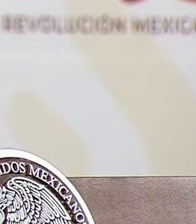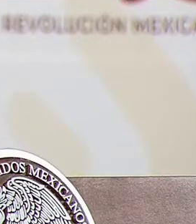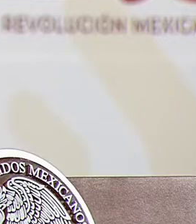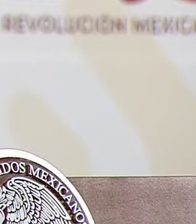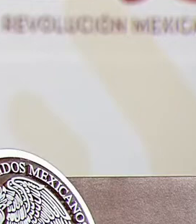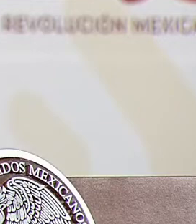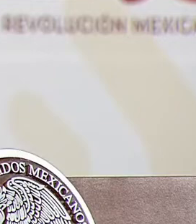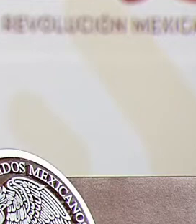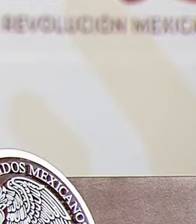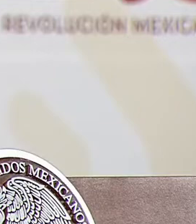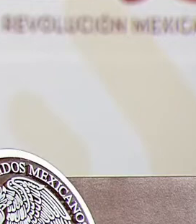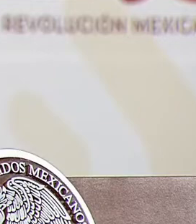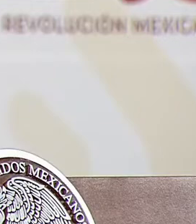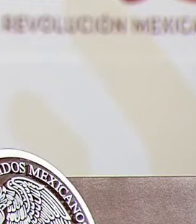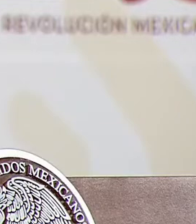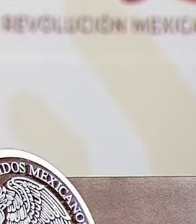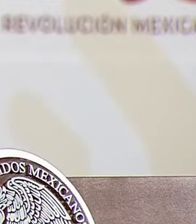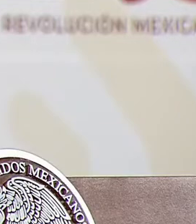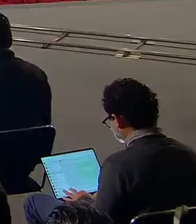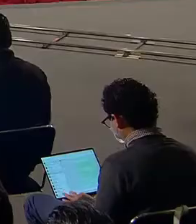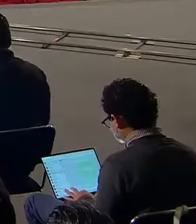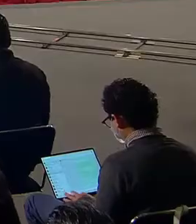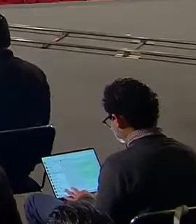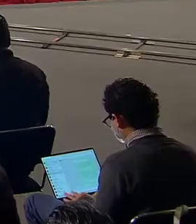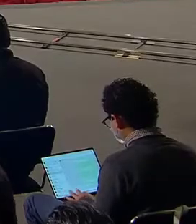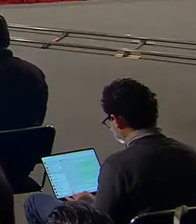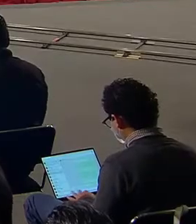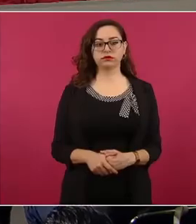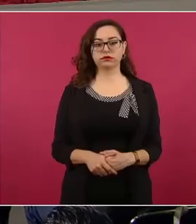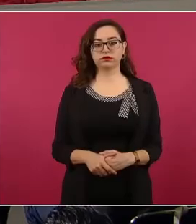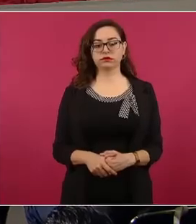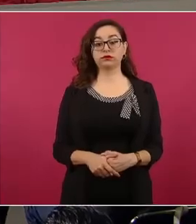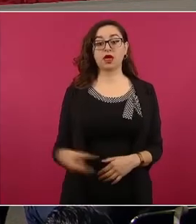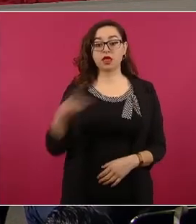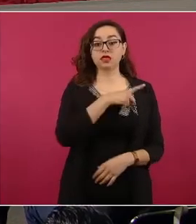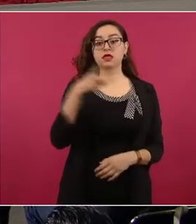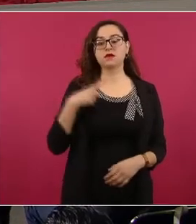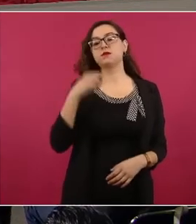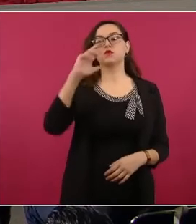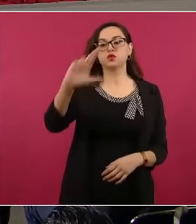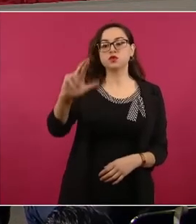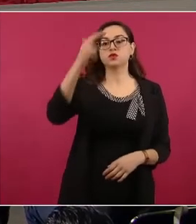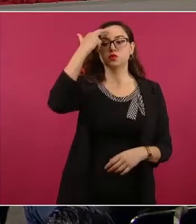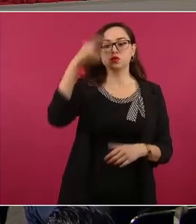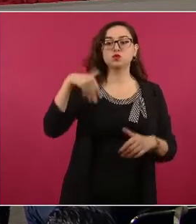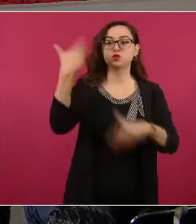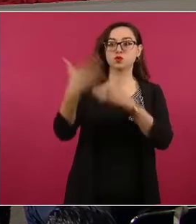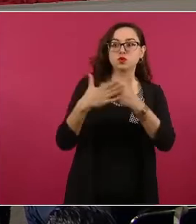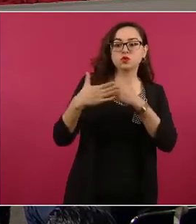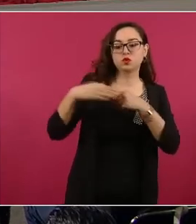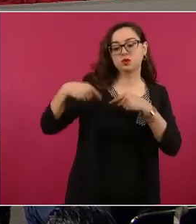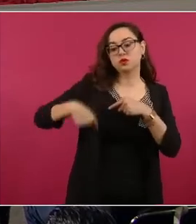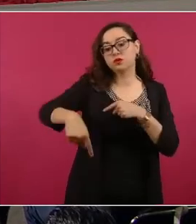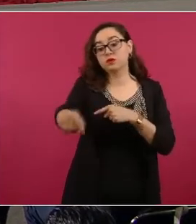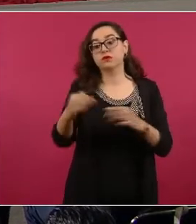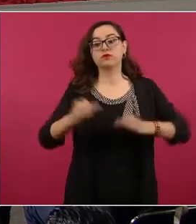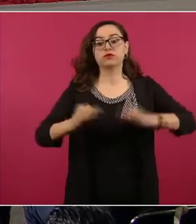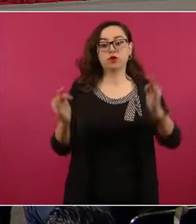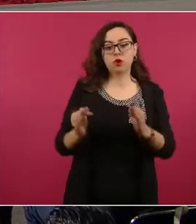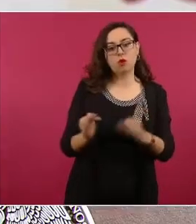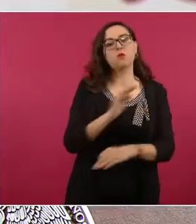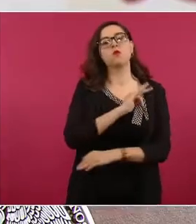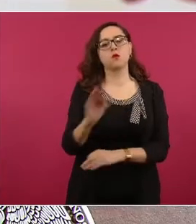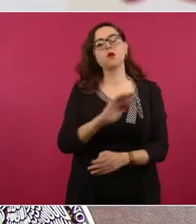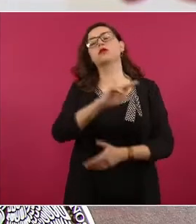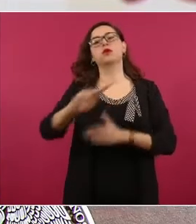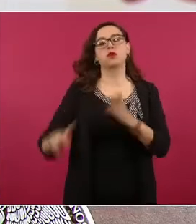países, pudiéramos tener una reactivación en el continente en los meses de frío. Y en